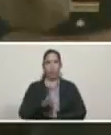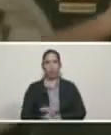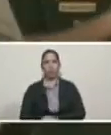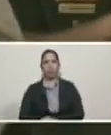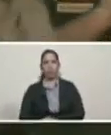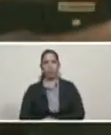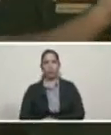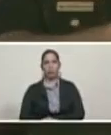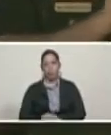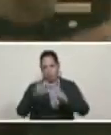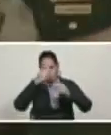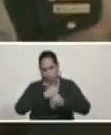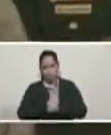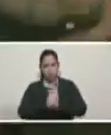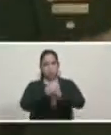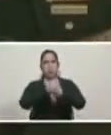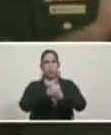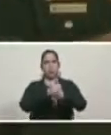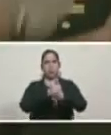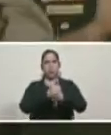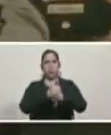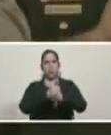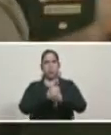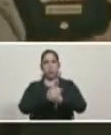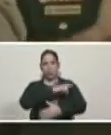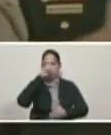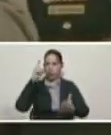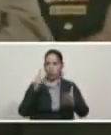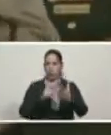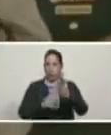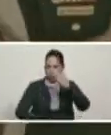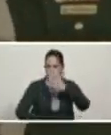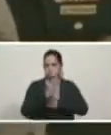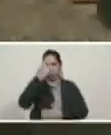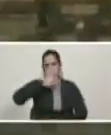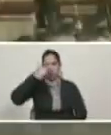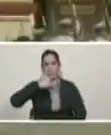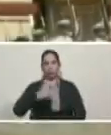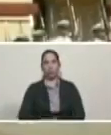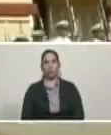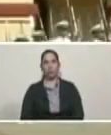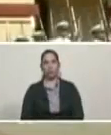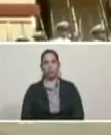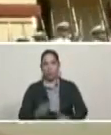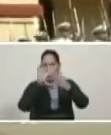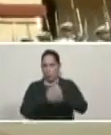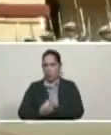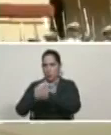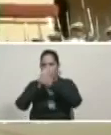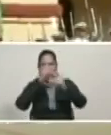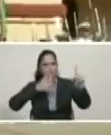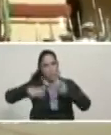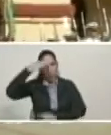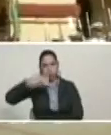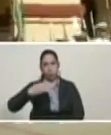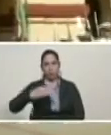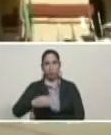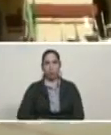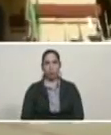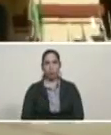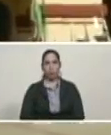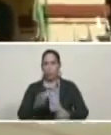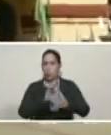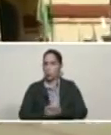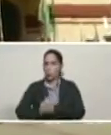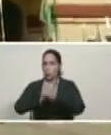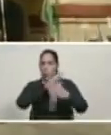mucho amor, con mucha entereza, con mucha firmeza. Unión cívico-militar, unión